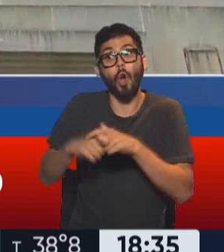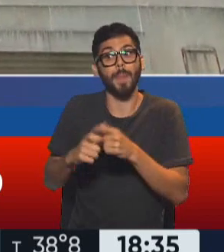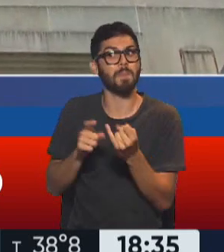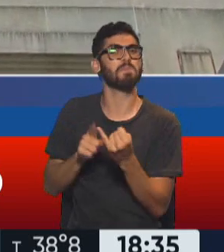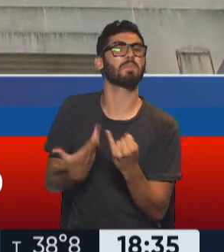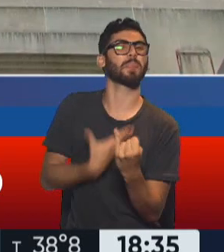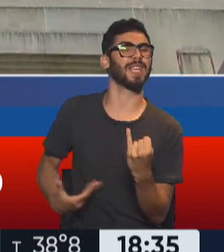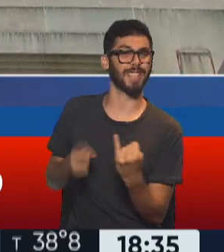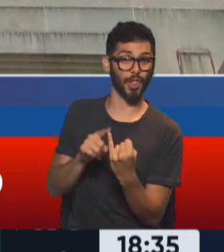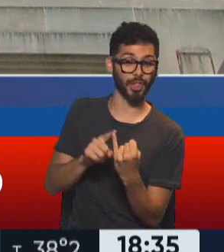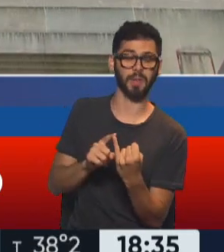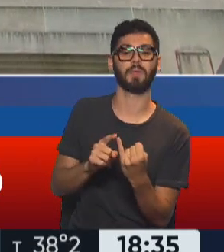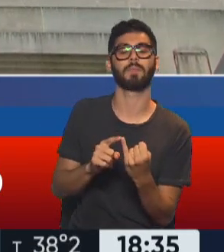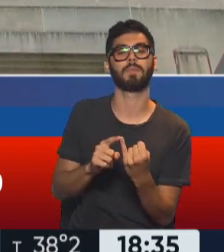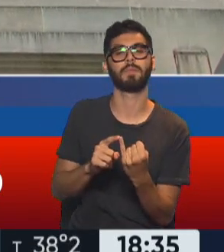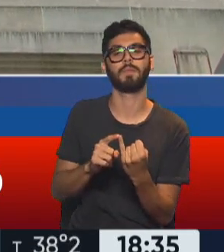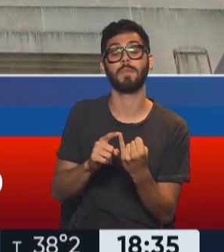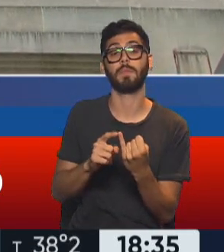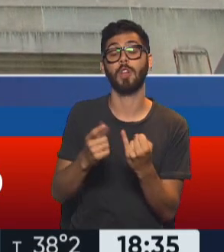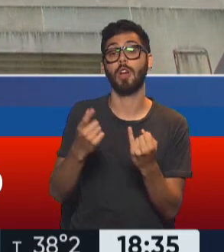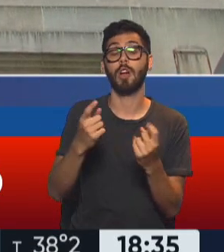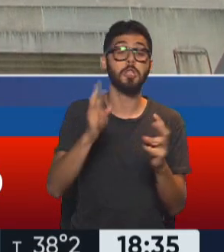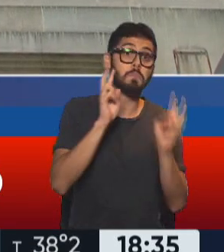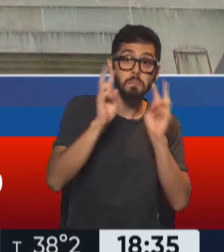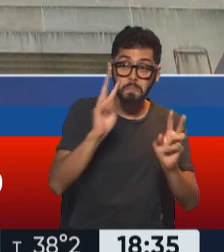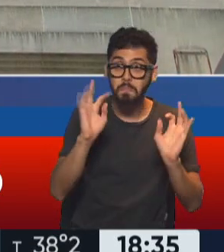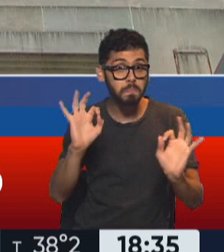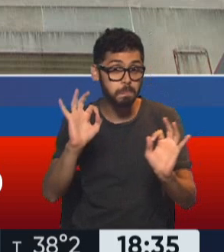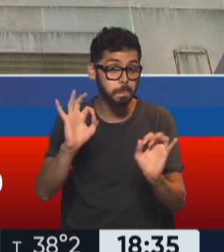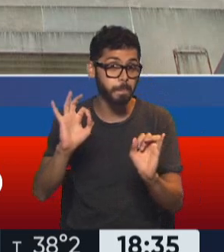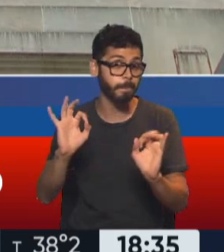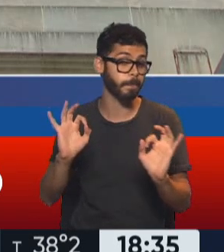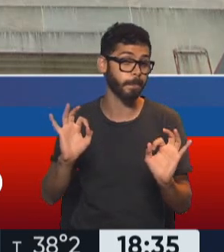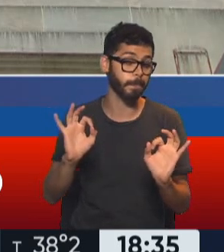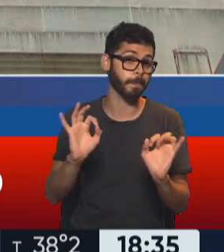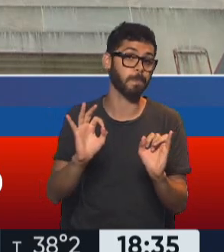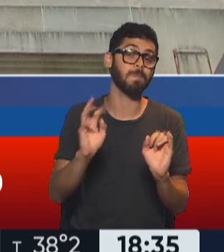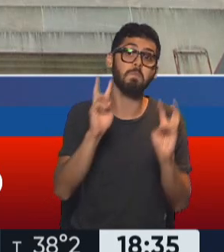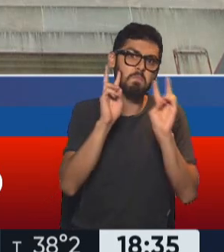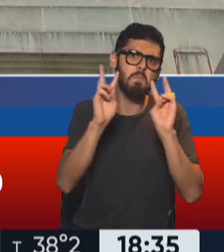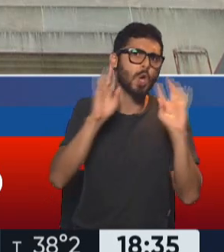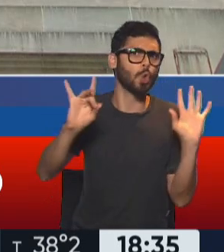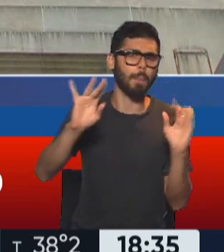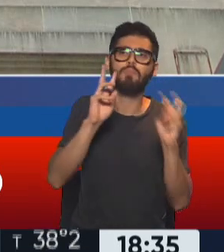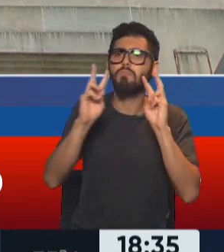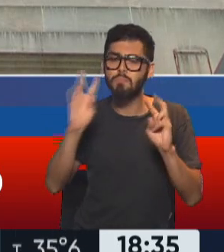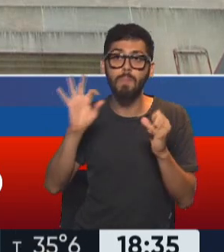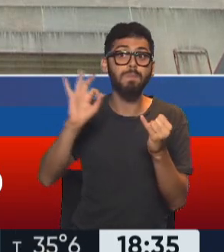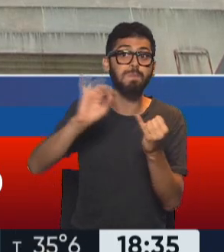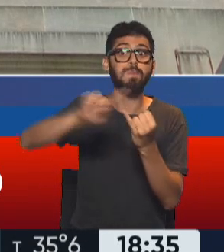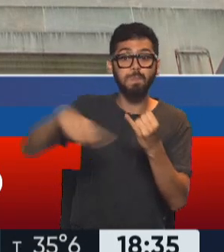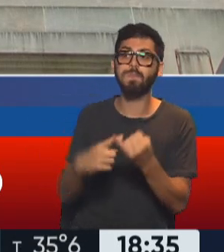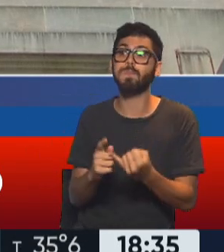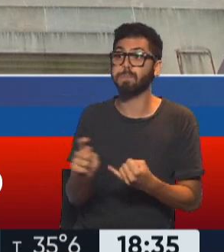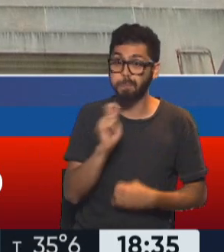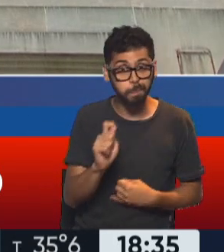que finalizó, ¿sí?, esta inspección ocular, hizo declaraciones. Si les parece